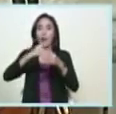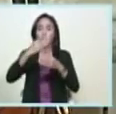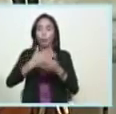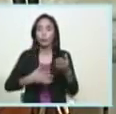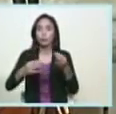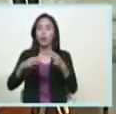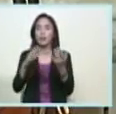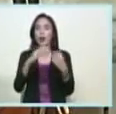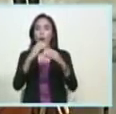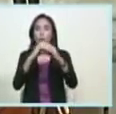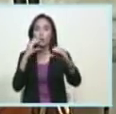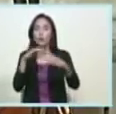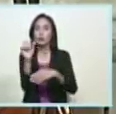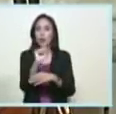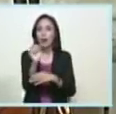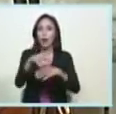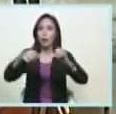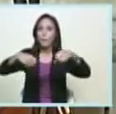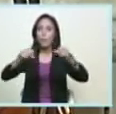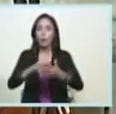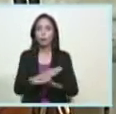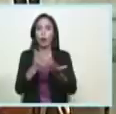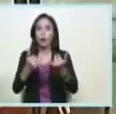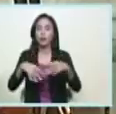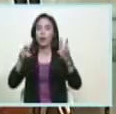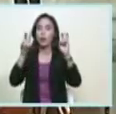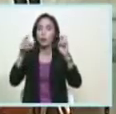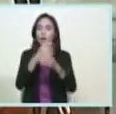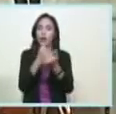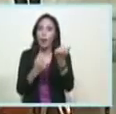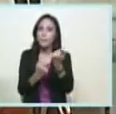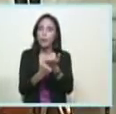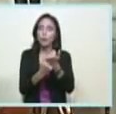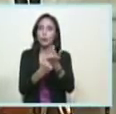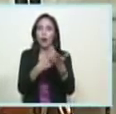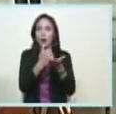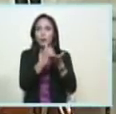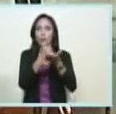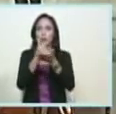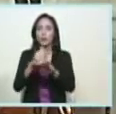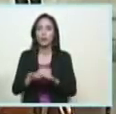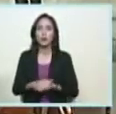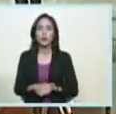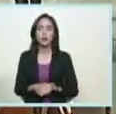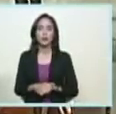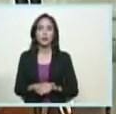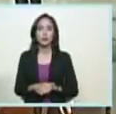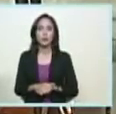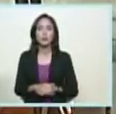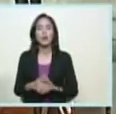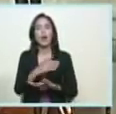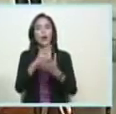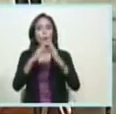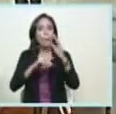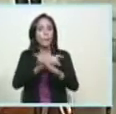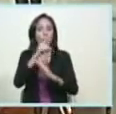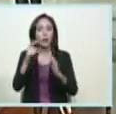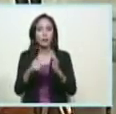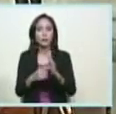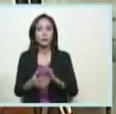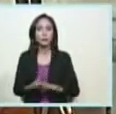parque automotor del país para las nuevas políticas de apoyo y subsidios del transporte en general